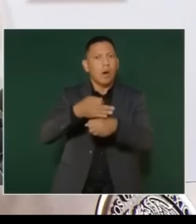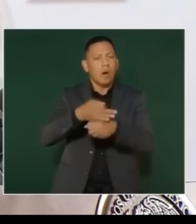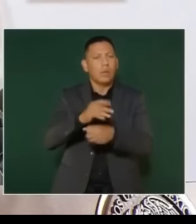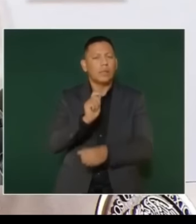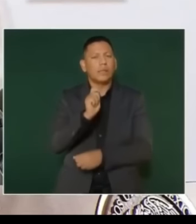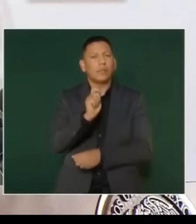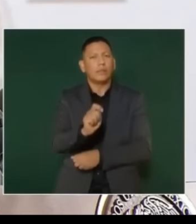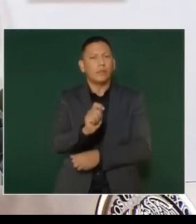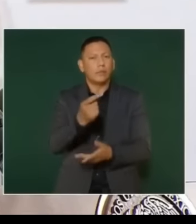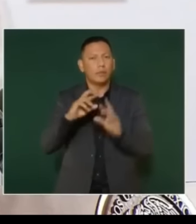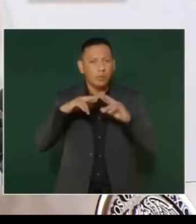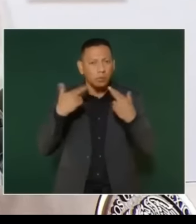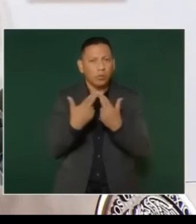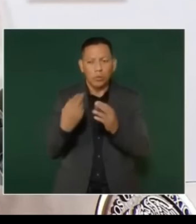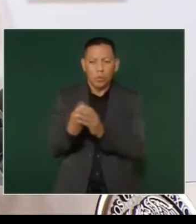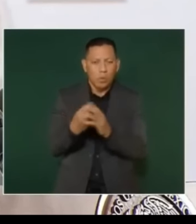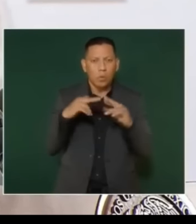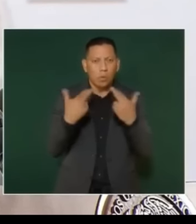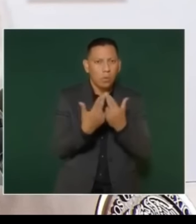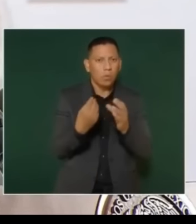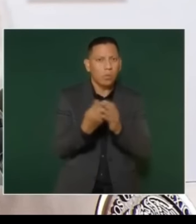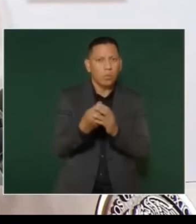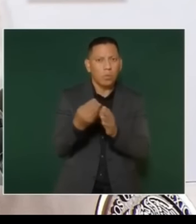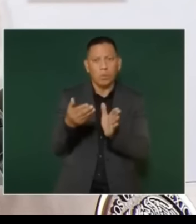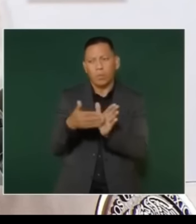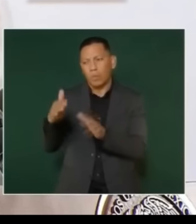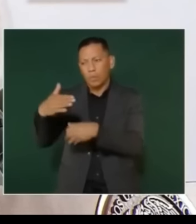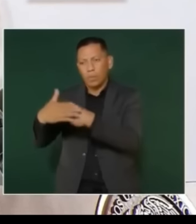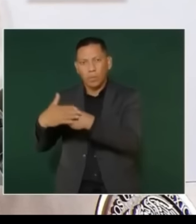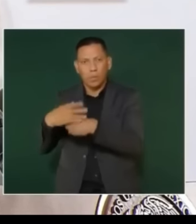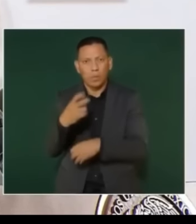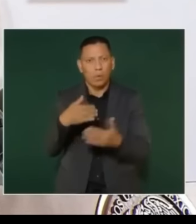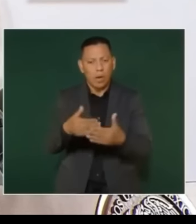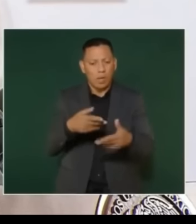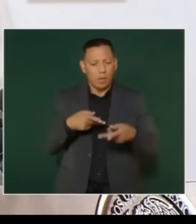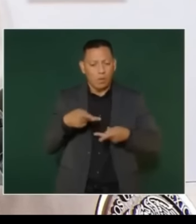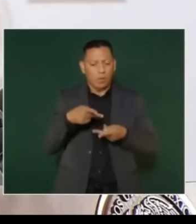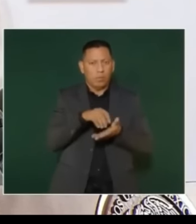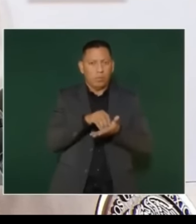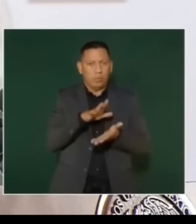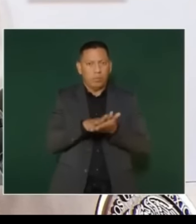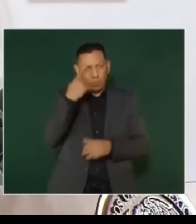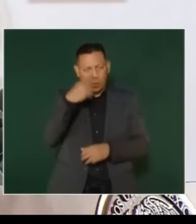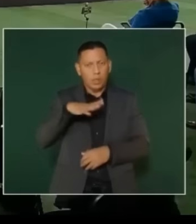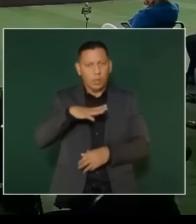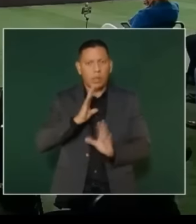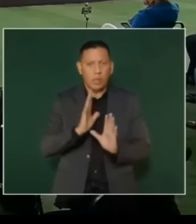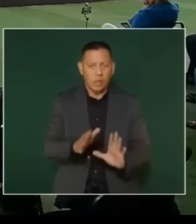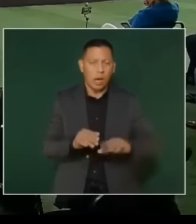es reuniones. Entonces, por eso hicimos este registro anticipado para ya